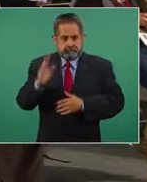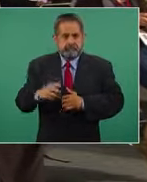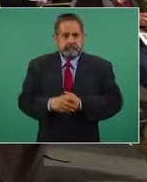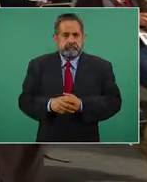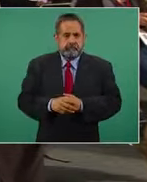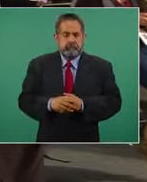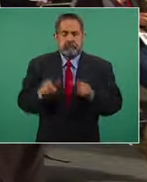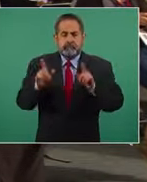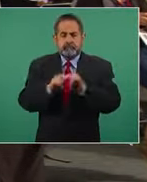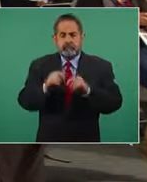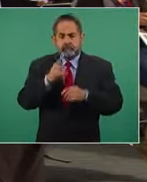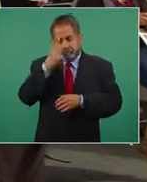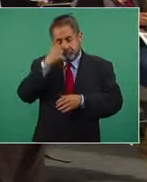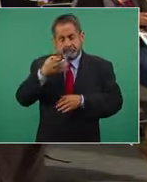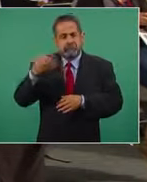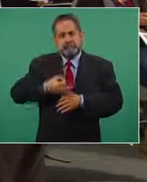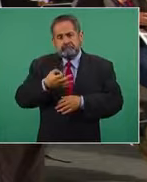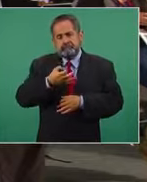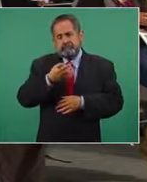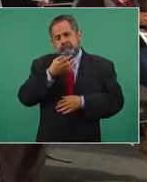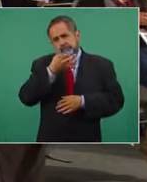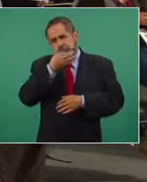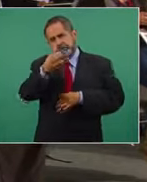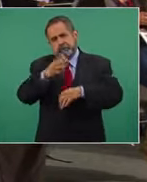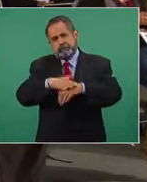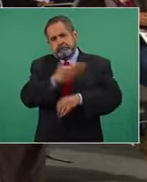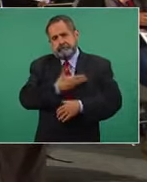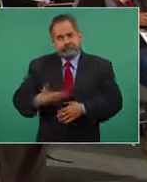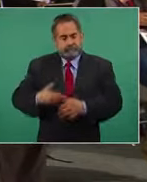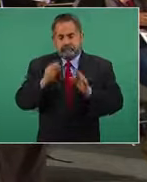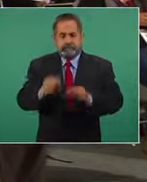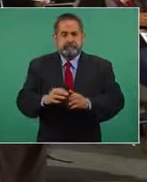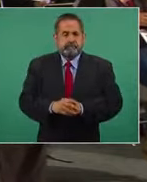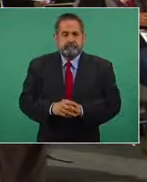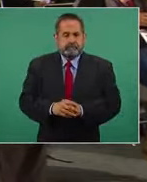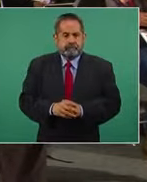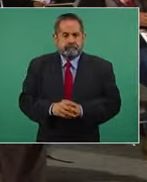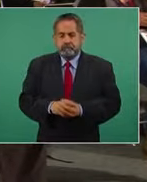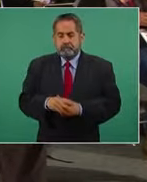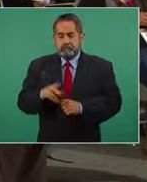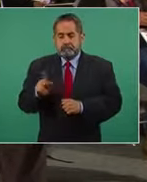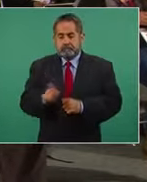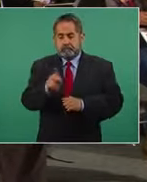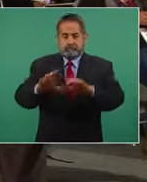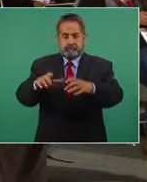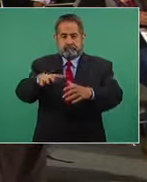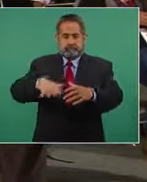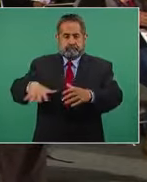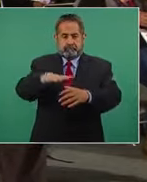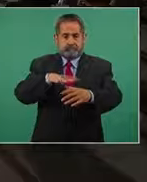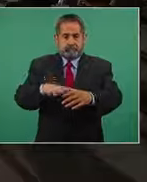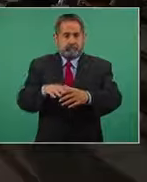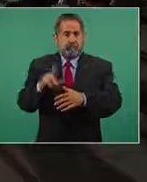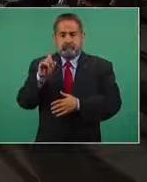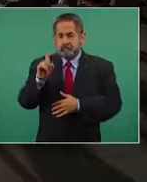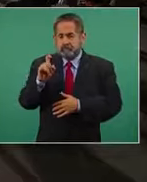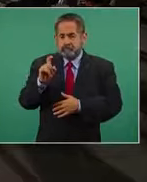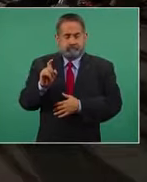Y únicamente pues es para confirmarle, presidente, que efectivamente en ese poblado pues el agua